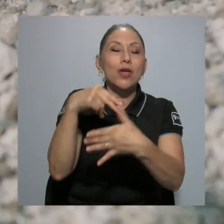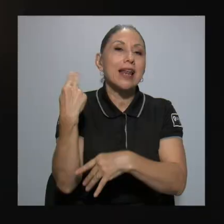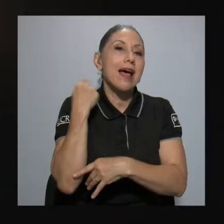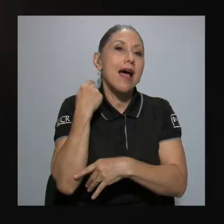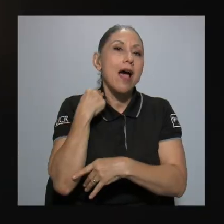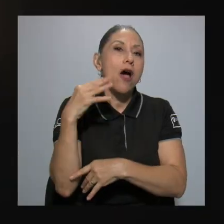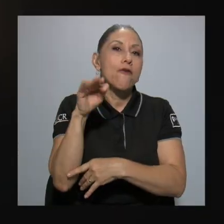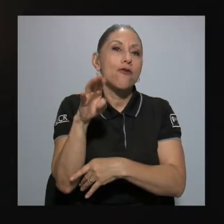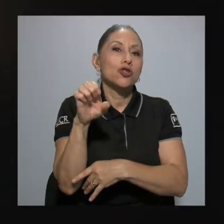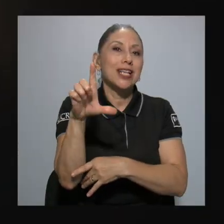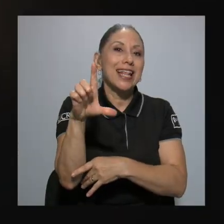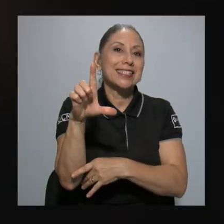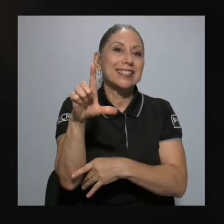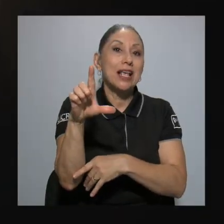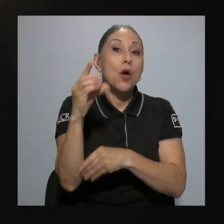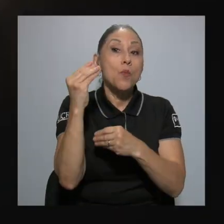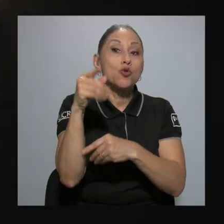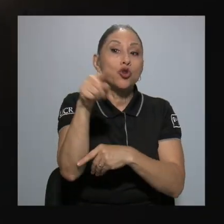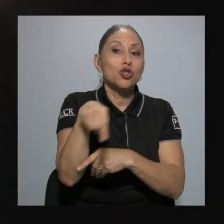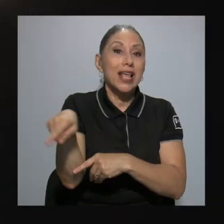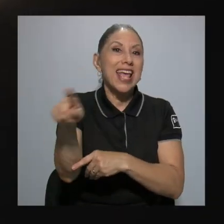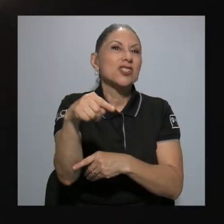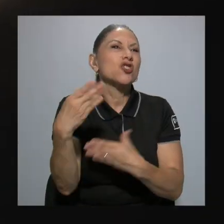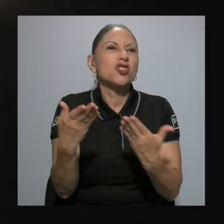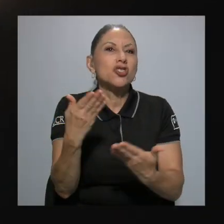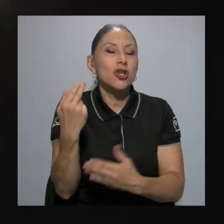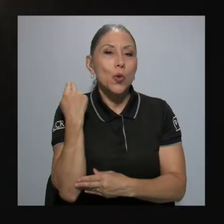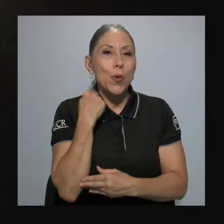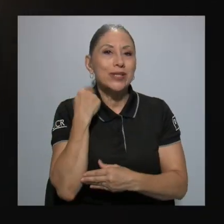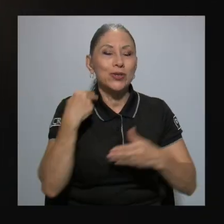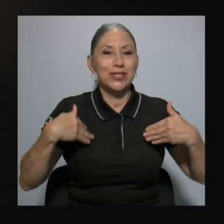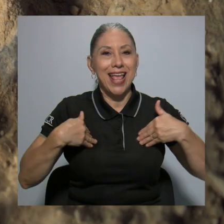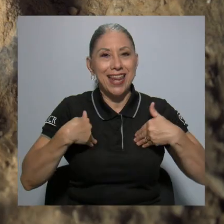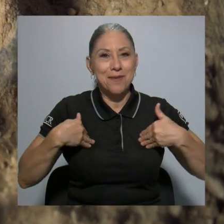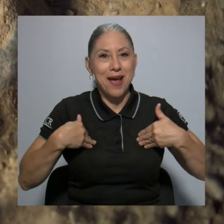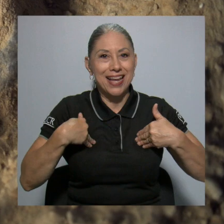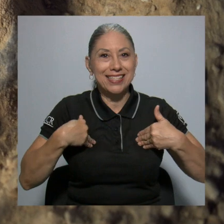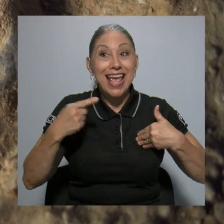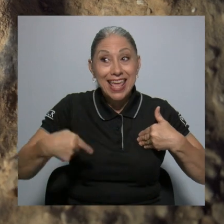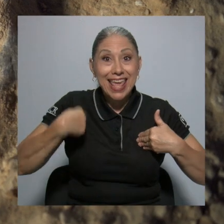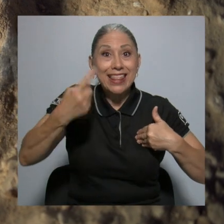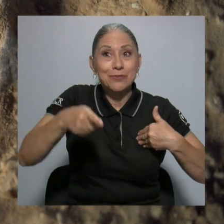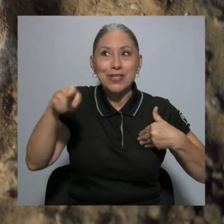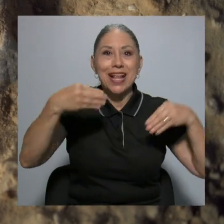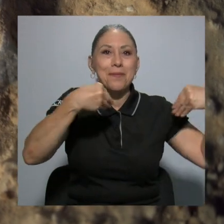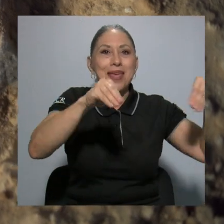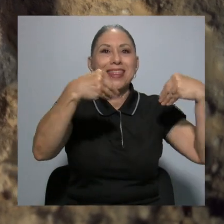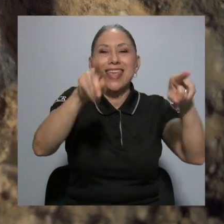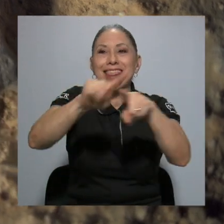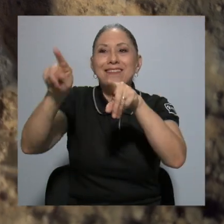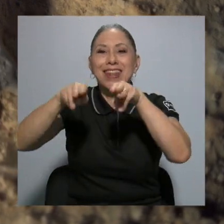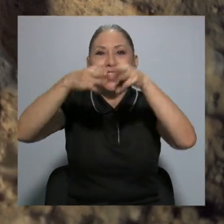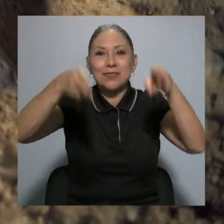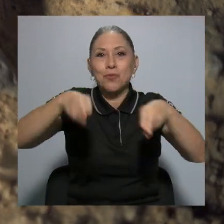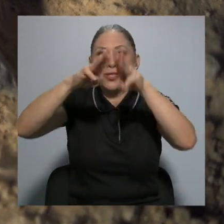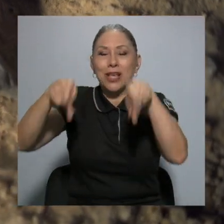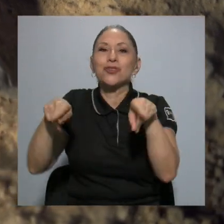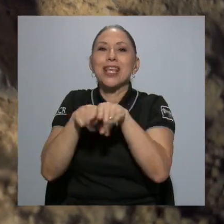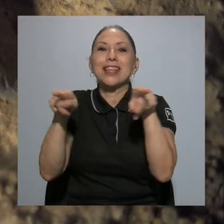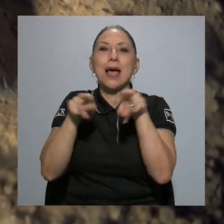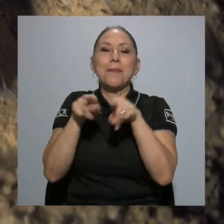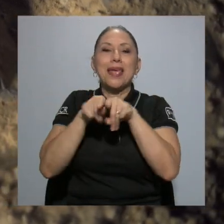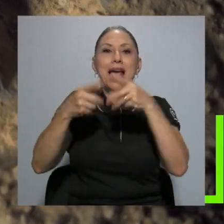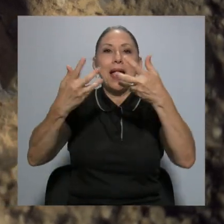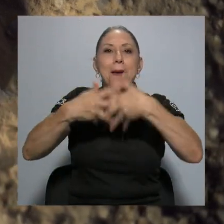fósiles. Muchos de estos fósiles eran precisamente huesos de animales, los cuales vendía a museos y colecciones